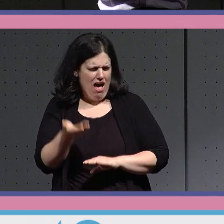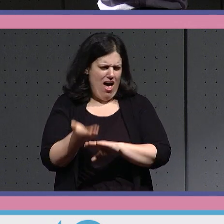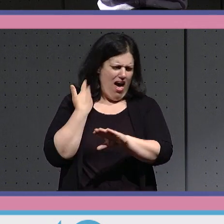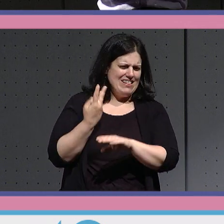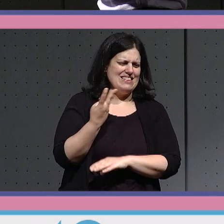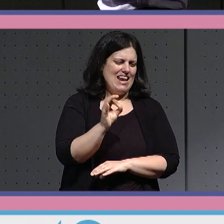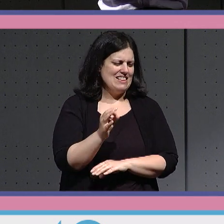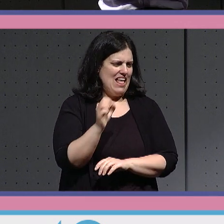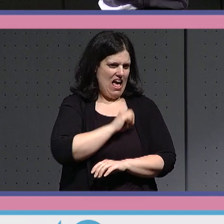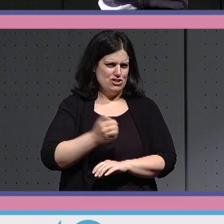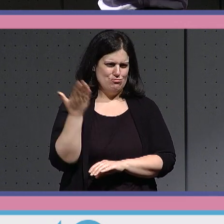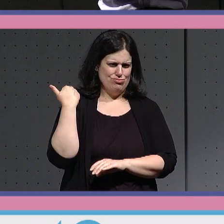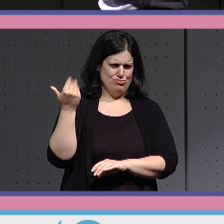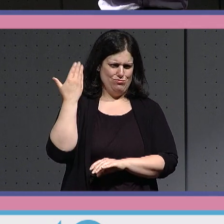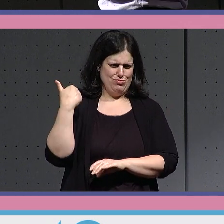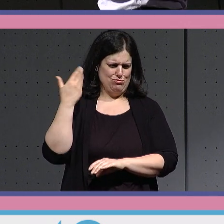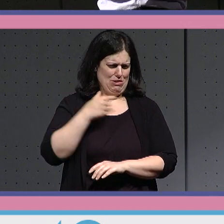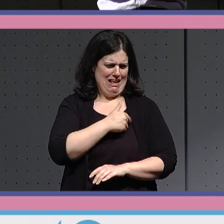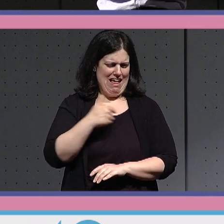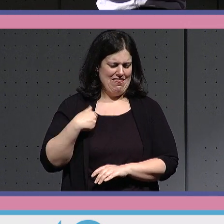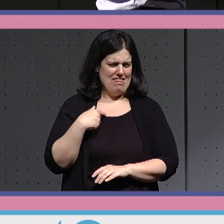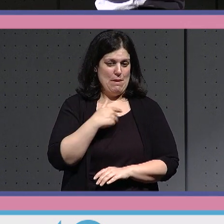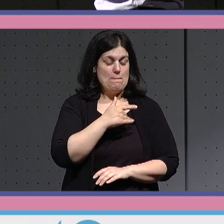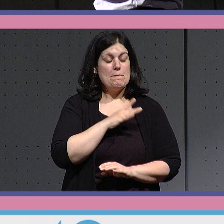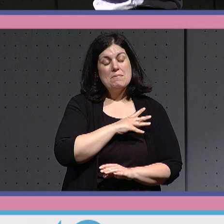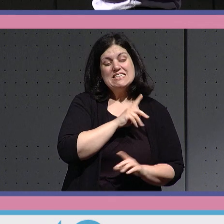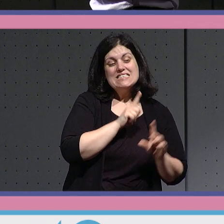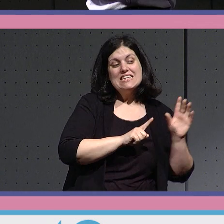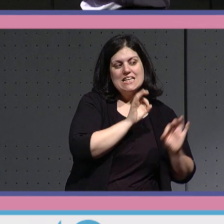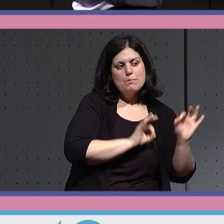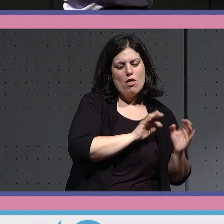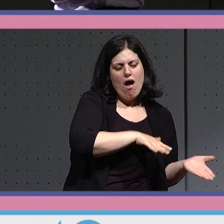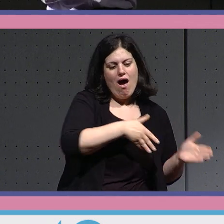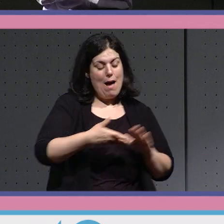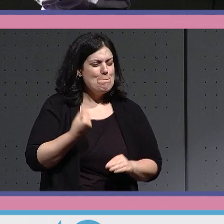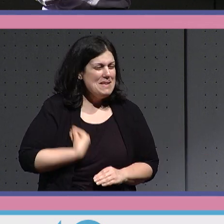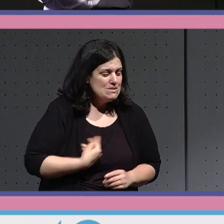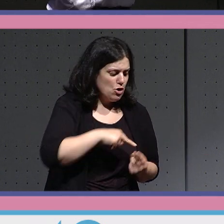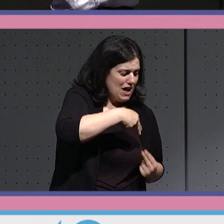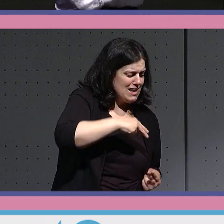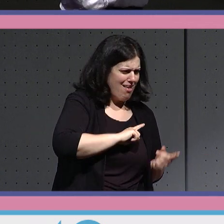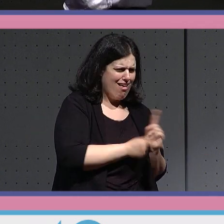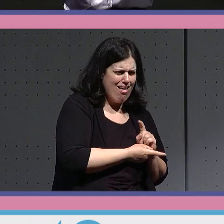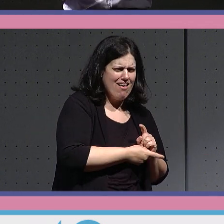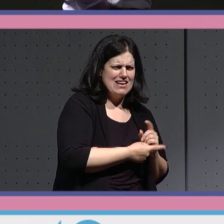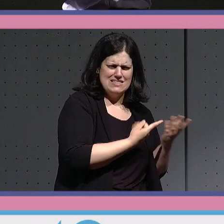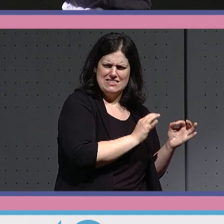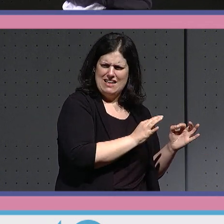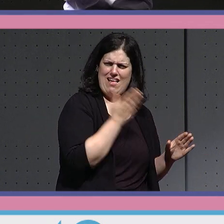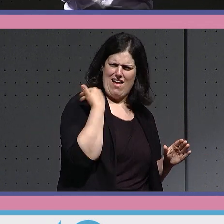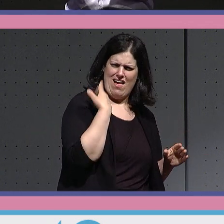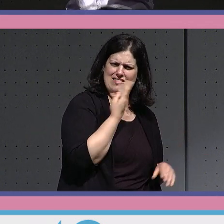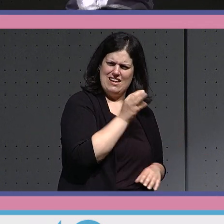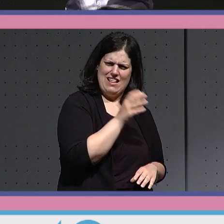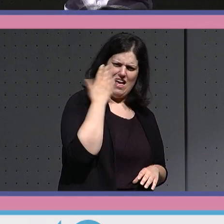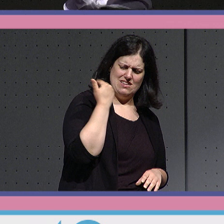las mutaciones en gen de cáncer de mama era solo del 60%. La misma mutación. Y diréis, ¿y por qué? Porque somos